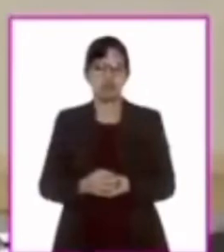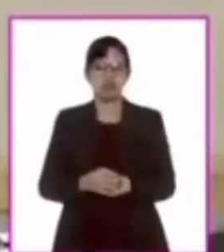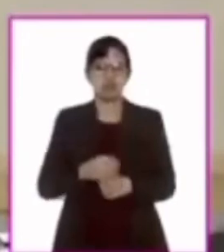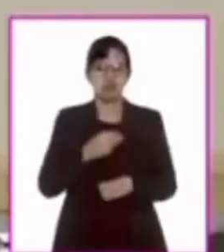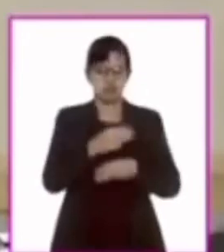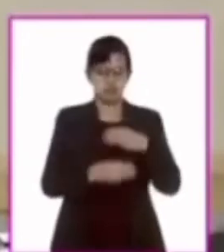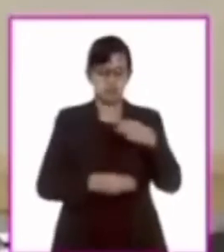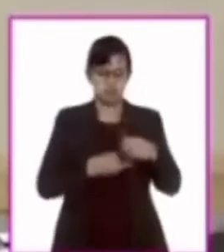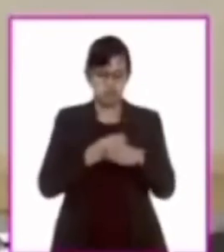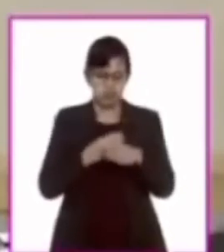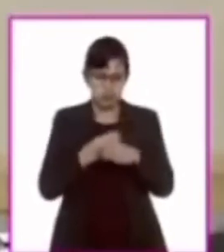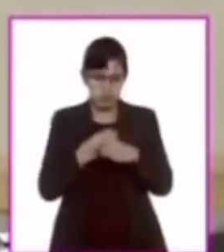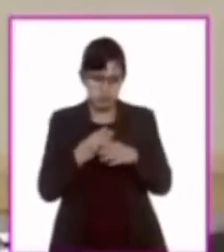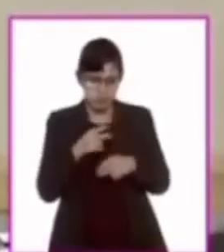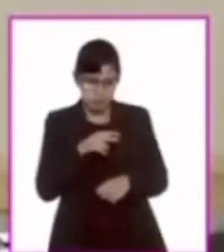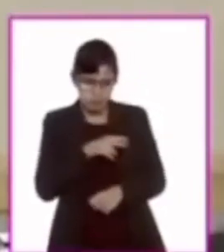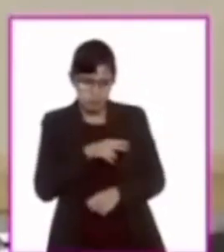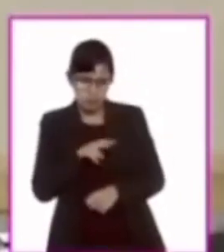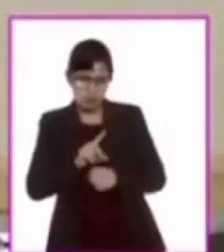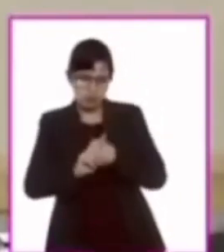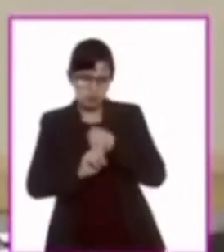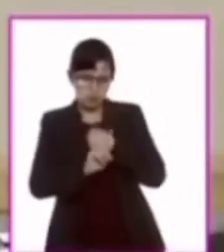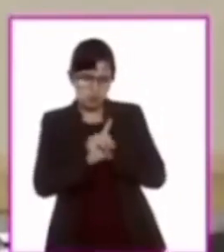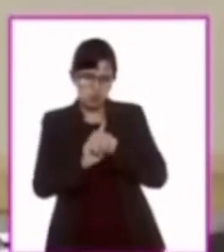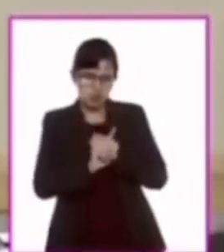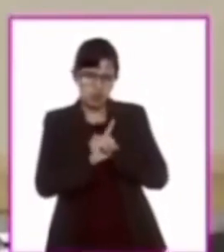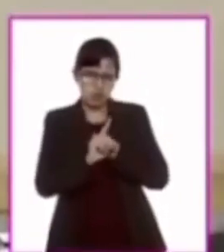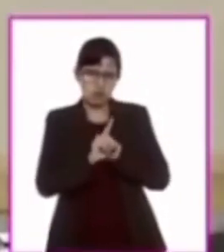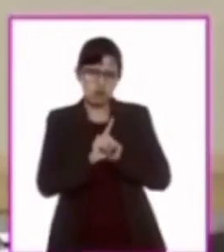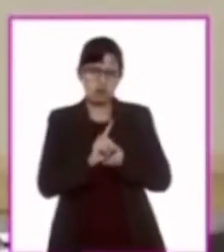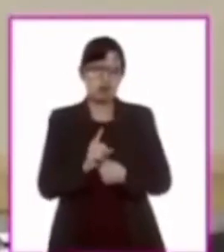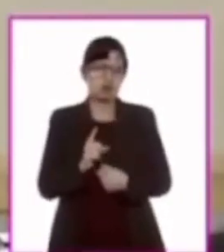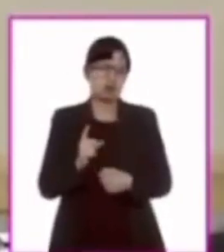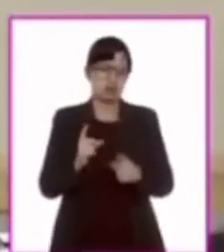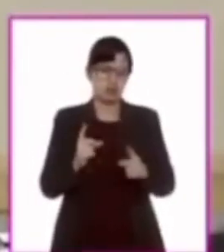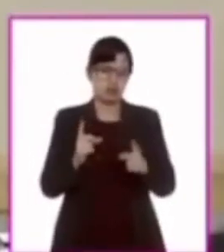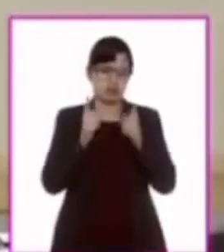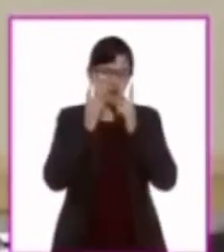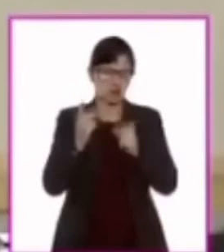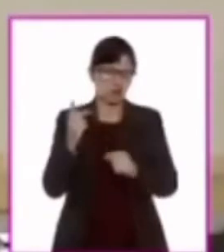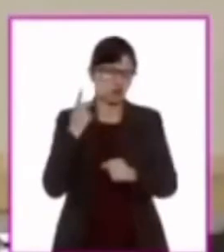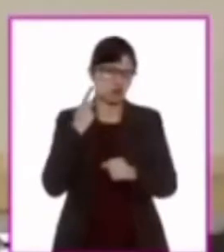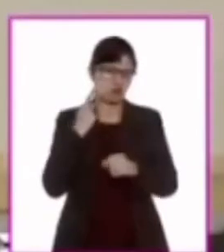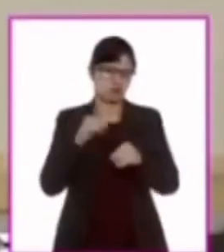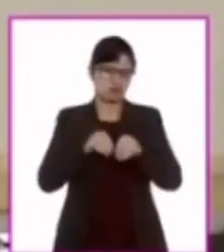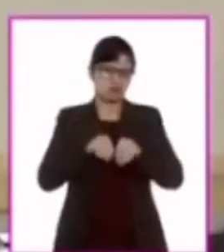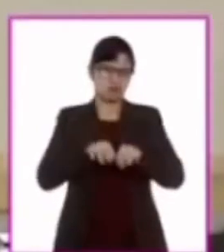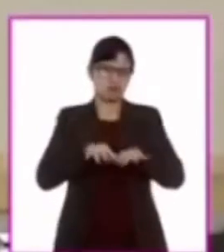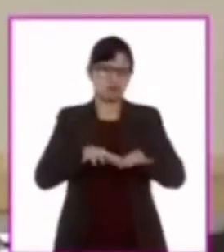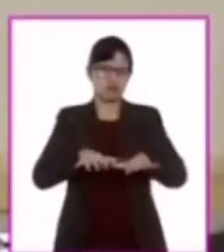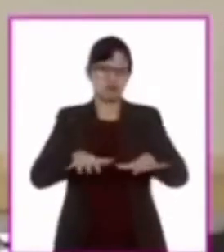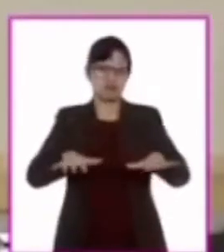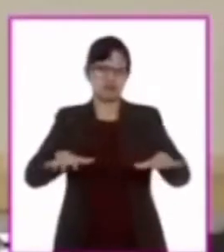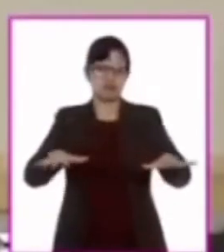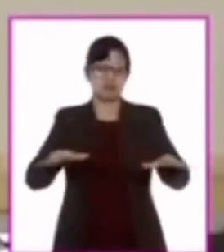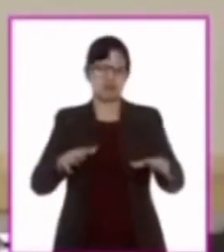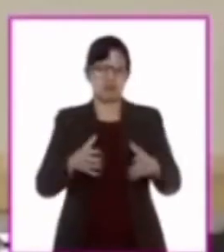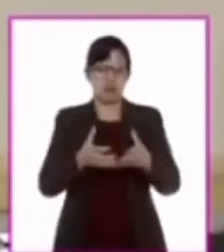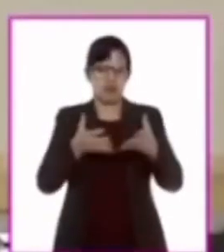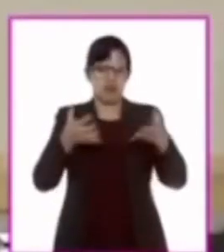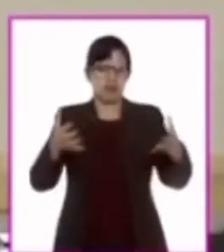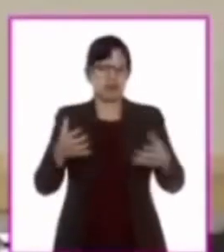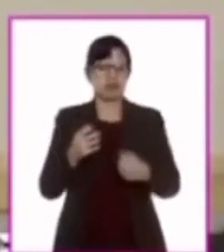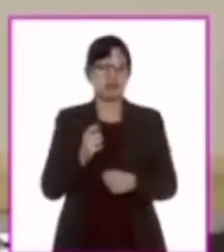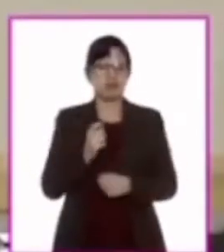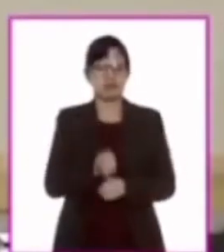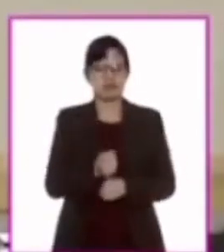principal problema en la polarización del discurso político en la pérdida de ese centro no hablo del centro político no hablo el centro